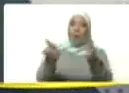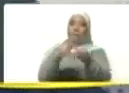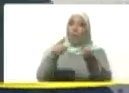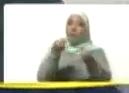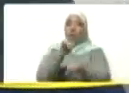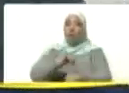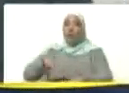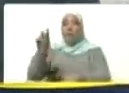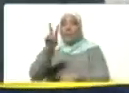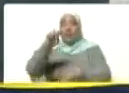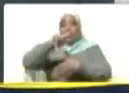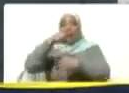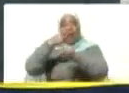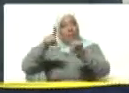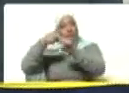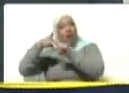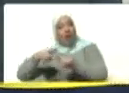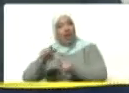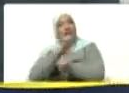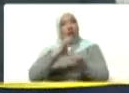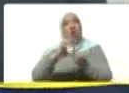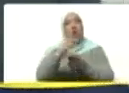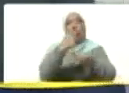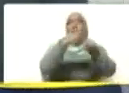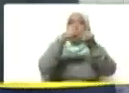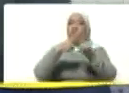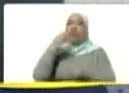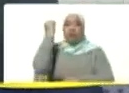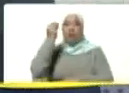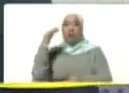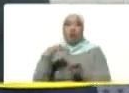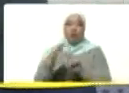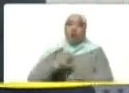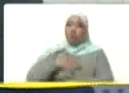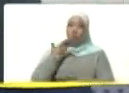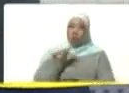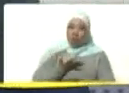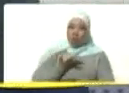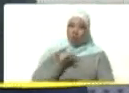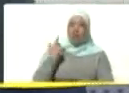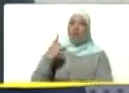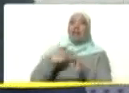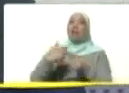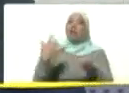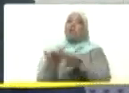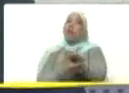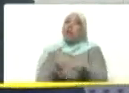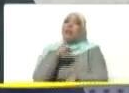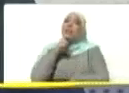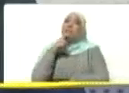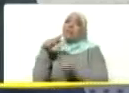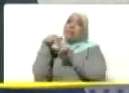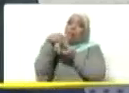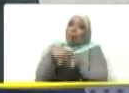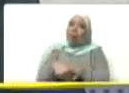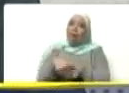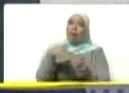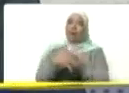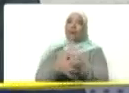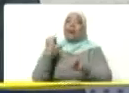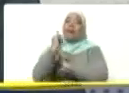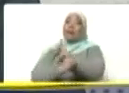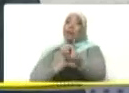Washington Consensus. El consenso de Washington. And international rules laid down by capital. Y los reglamentos